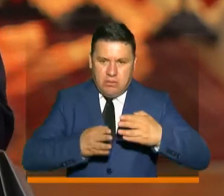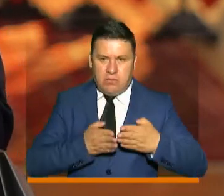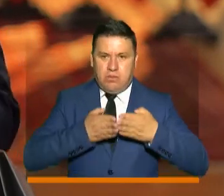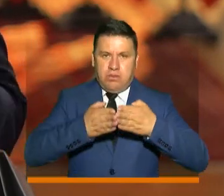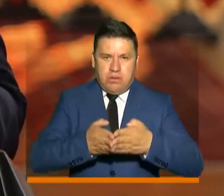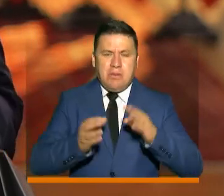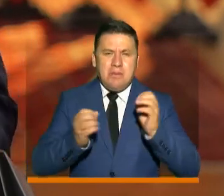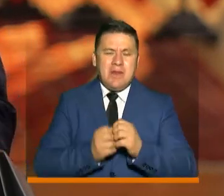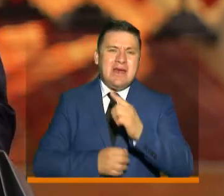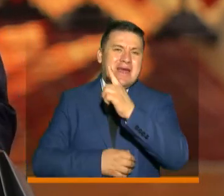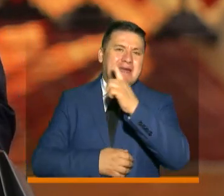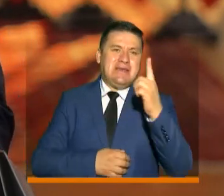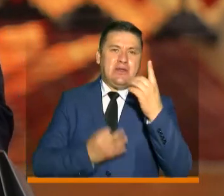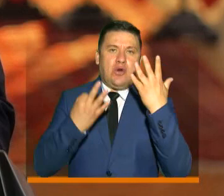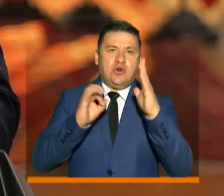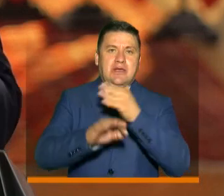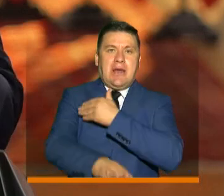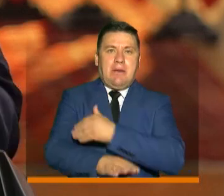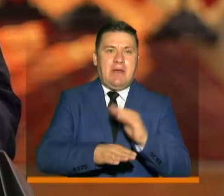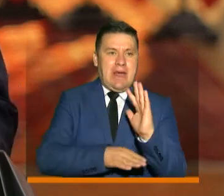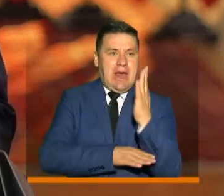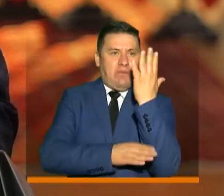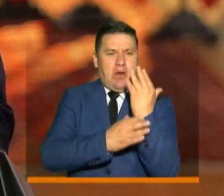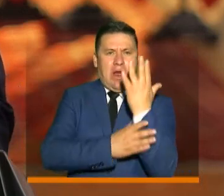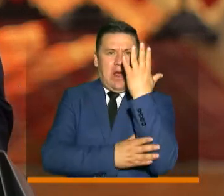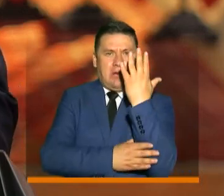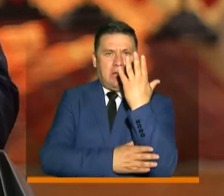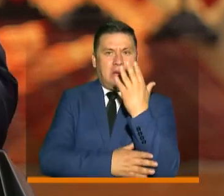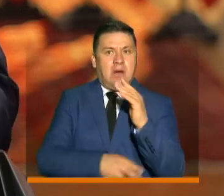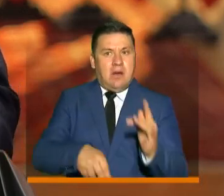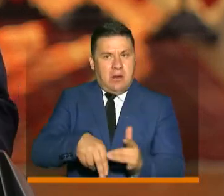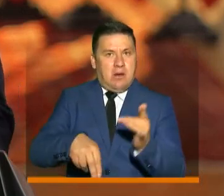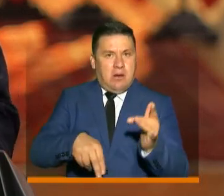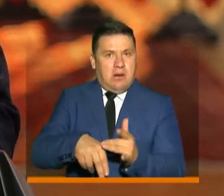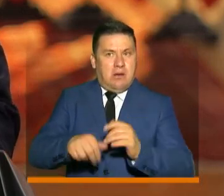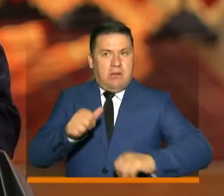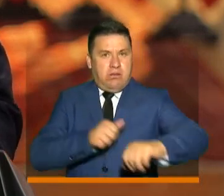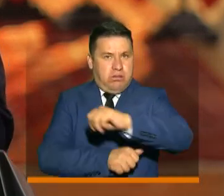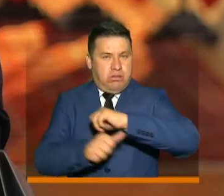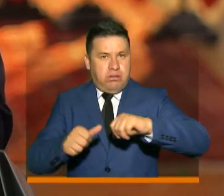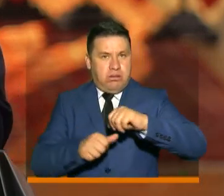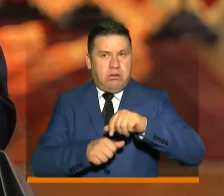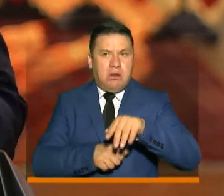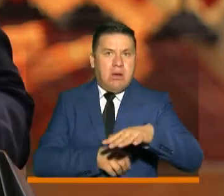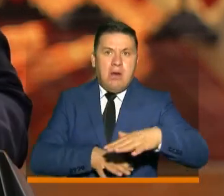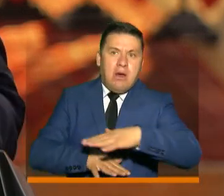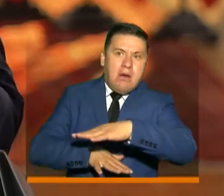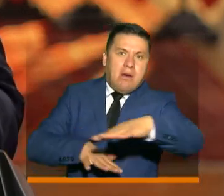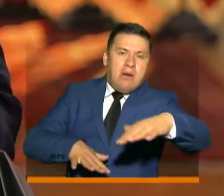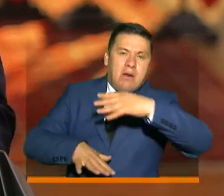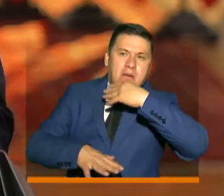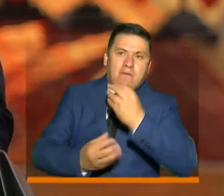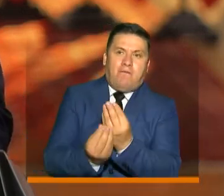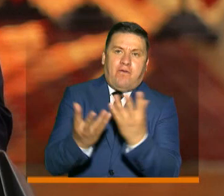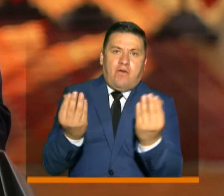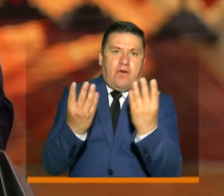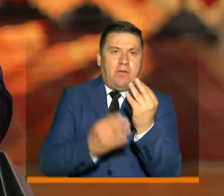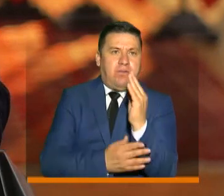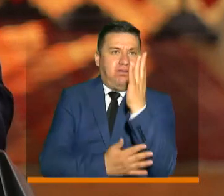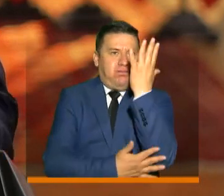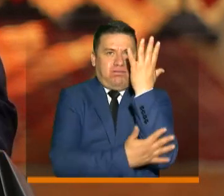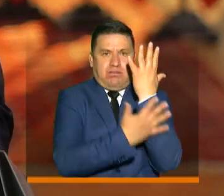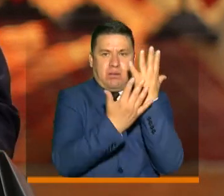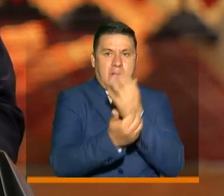la meta de sembrar 180 millones de árboles que incluyan los estímulos a la producción silvopastoril y a los esquemas agro forestales